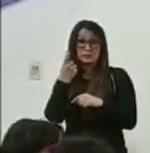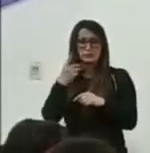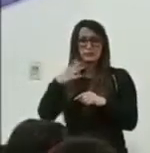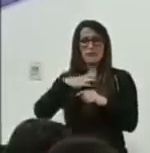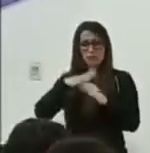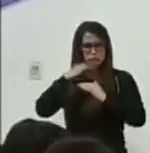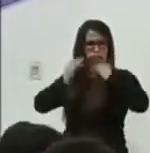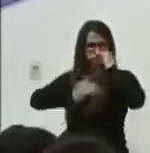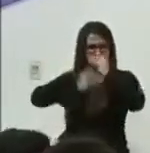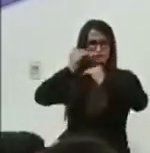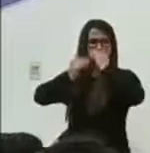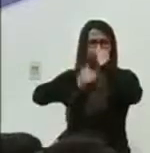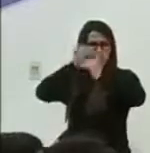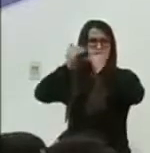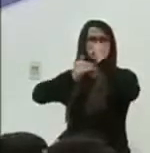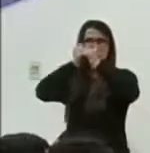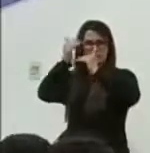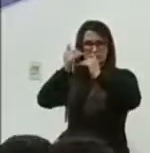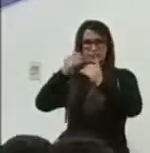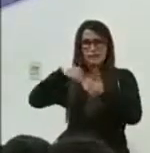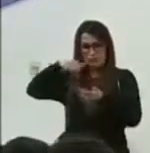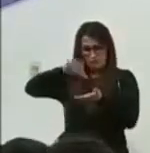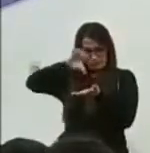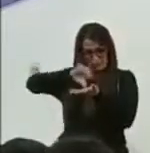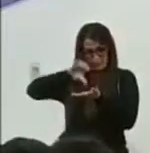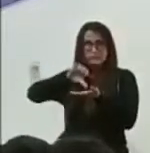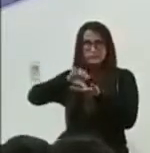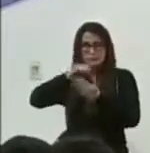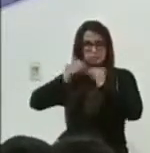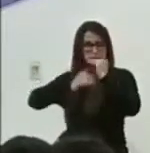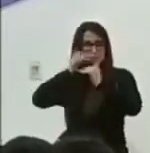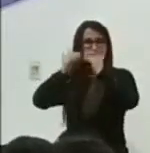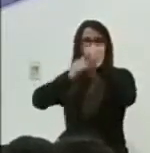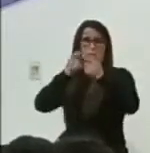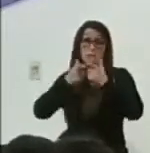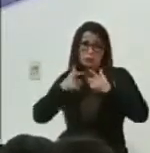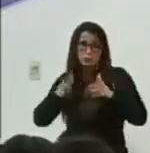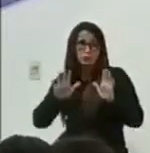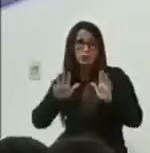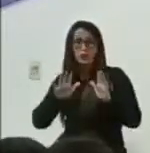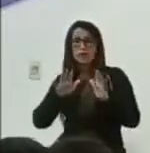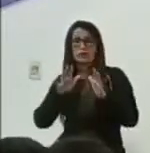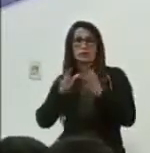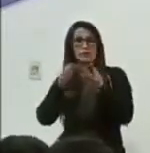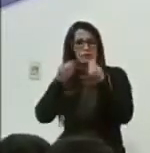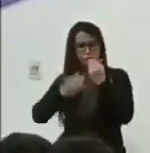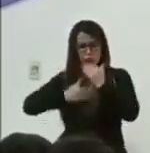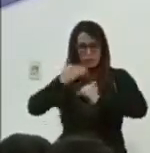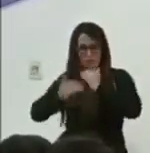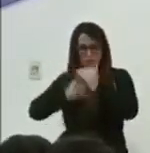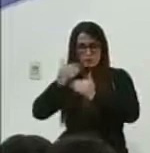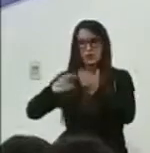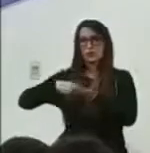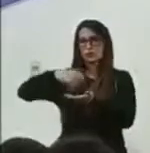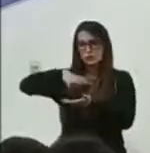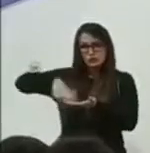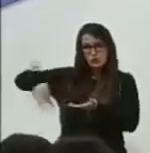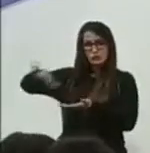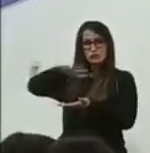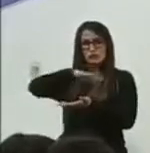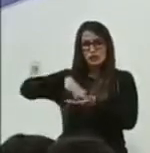donde han avanzado en nuestro país, por suerte, una gran cantidad de movimientos sociales